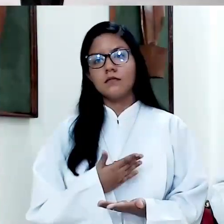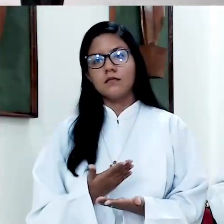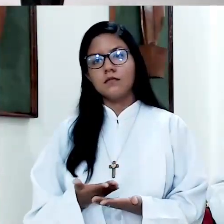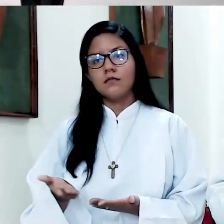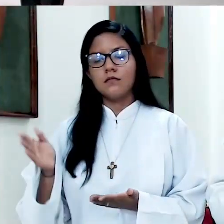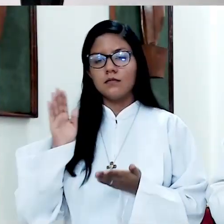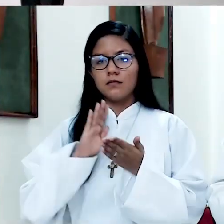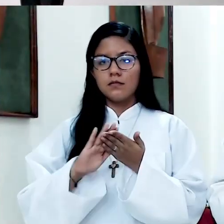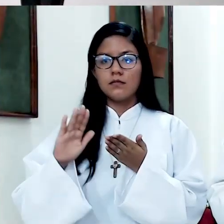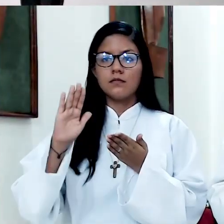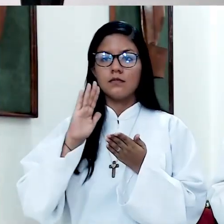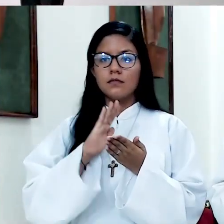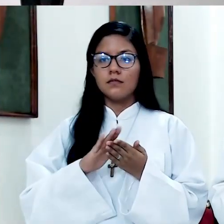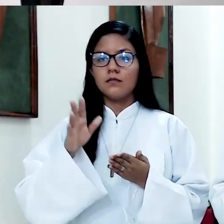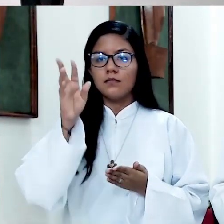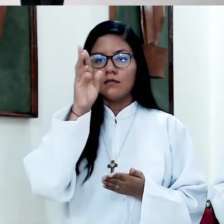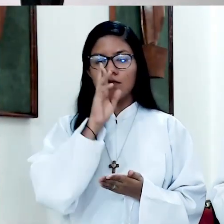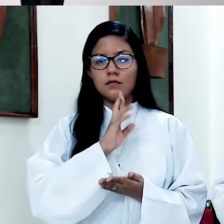Perdónanos, Señor,